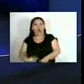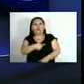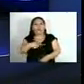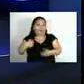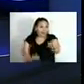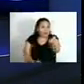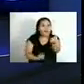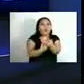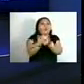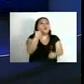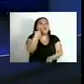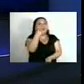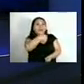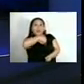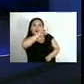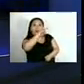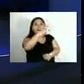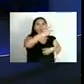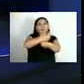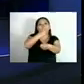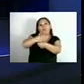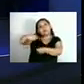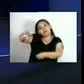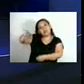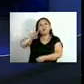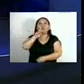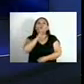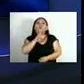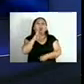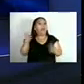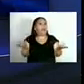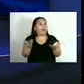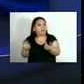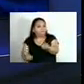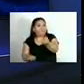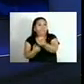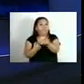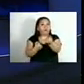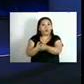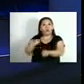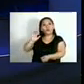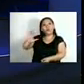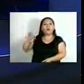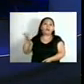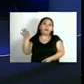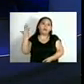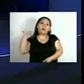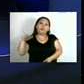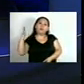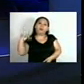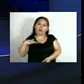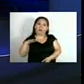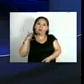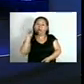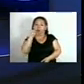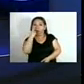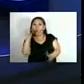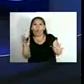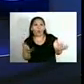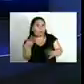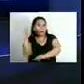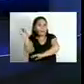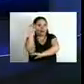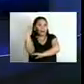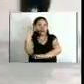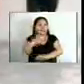encuentran en Guatemala y Honduras, realizando labores humanitarias, sus experiencias y el apoyo brindado durante esta emergencia.